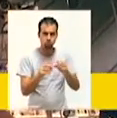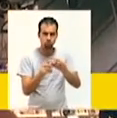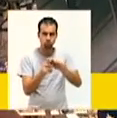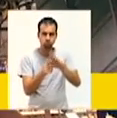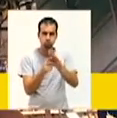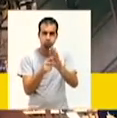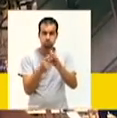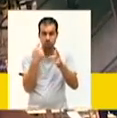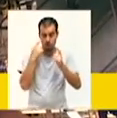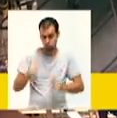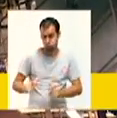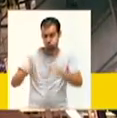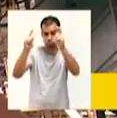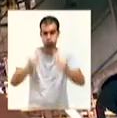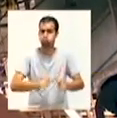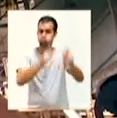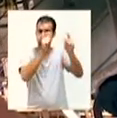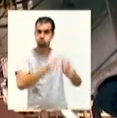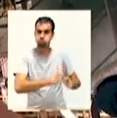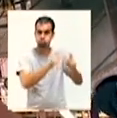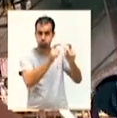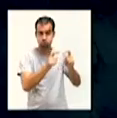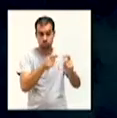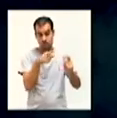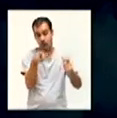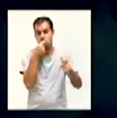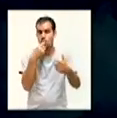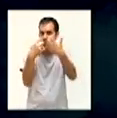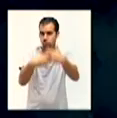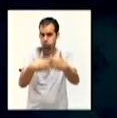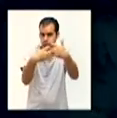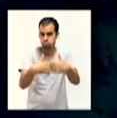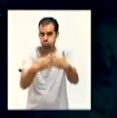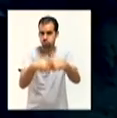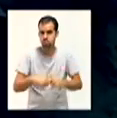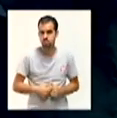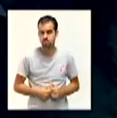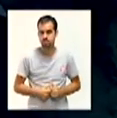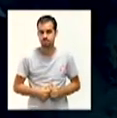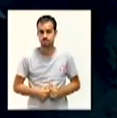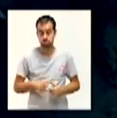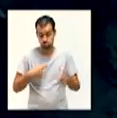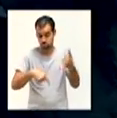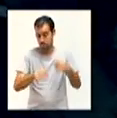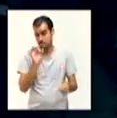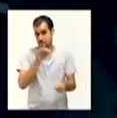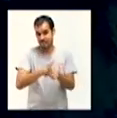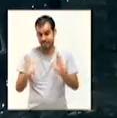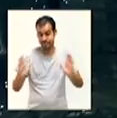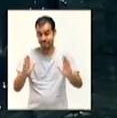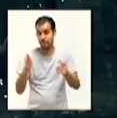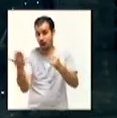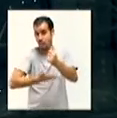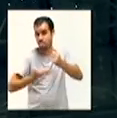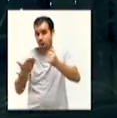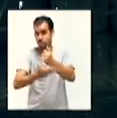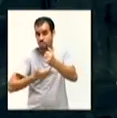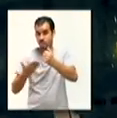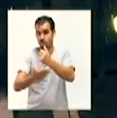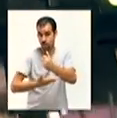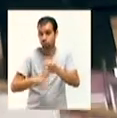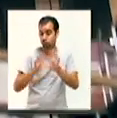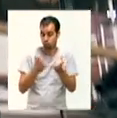los molinos para arriba y que para que va a empezar la zafra. Y estamos apurándonos para ver